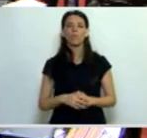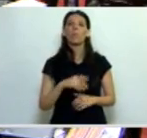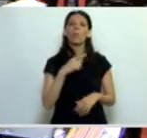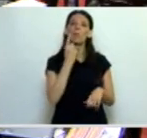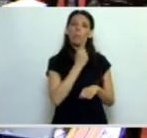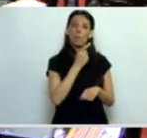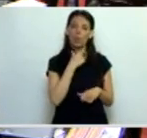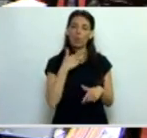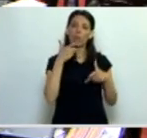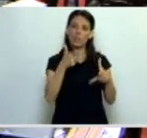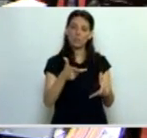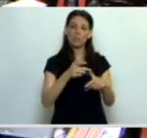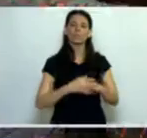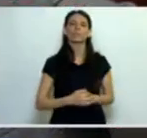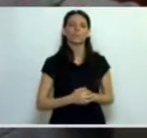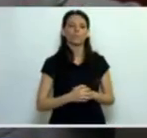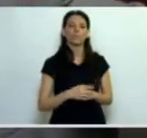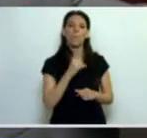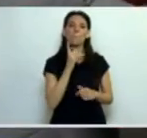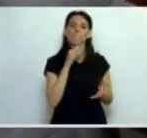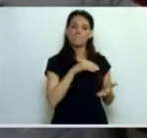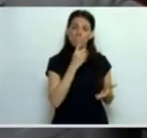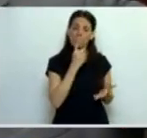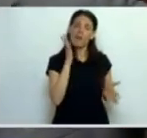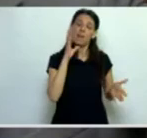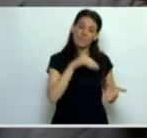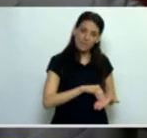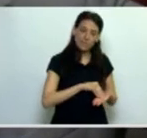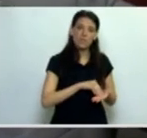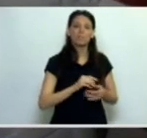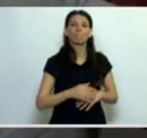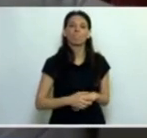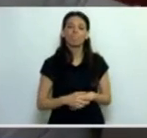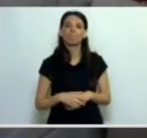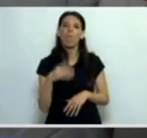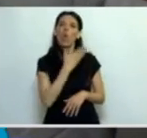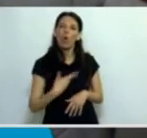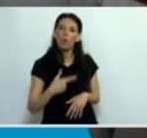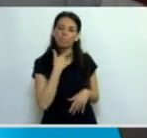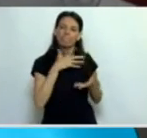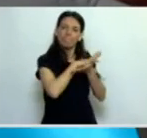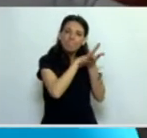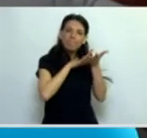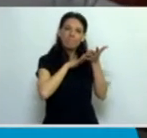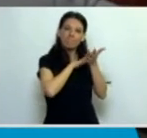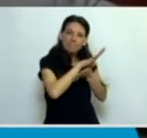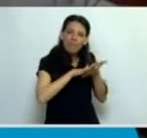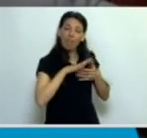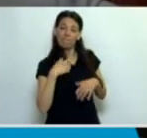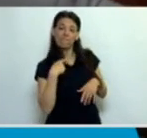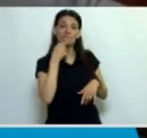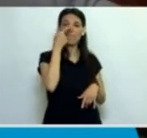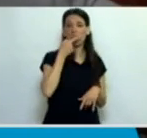sostener que una vez más el Gobierno nos quiere convencer de que está interesado